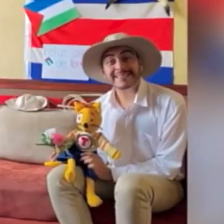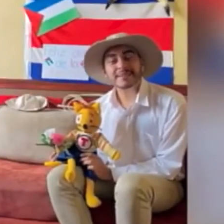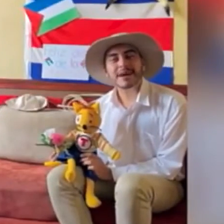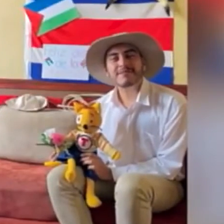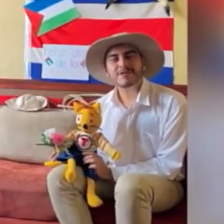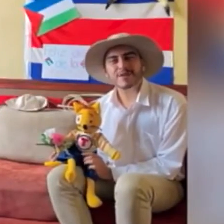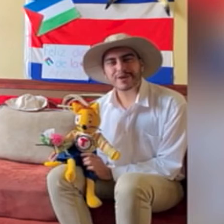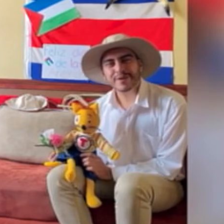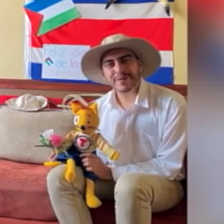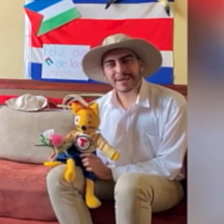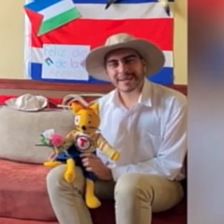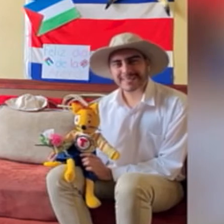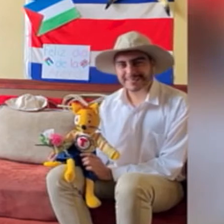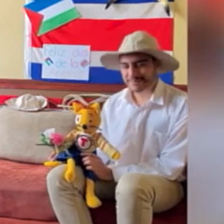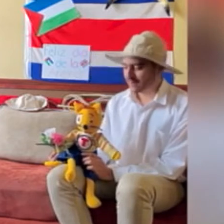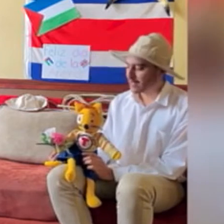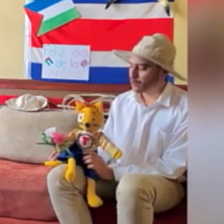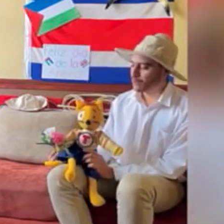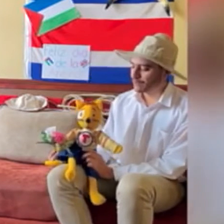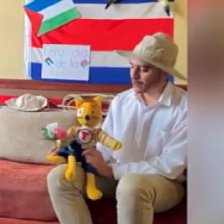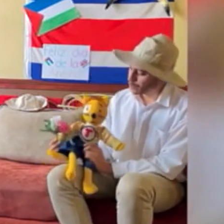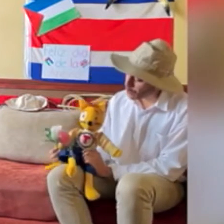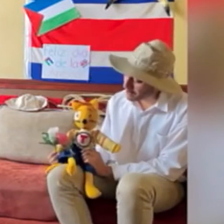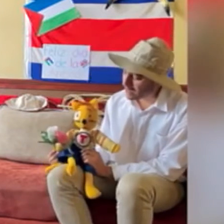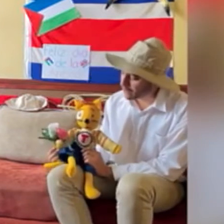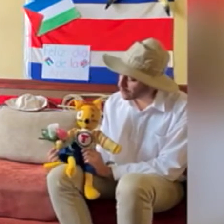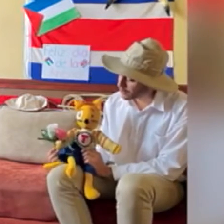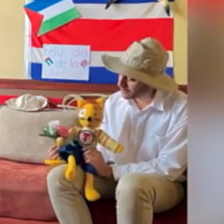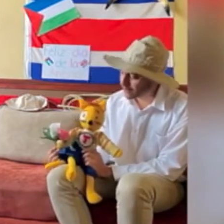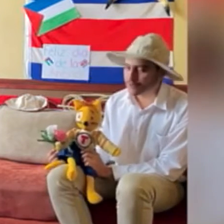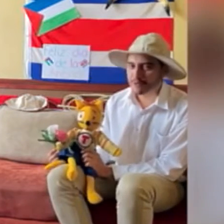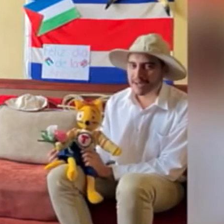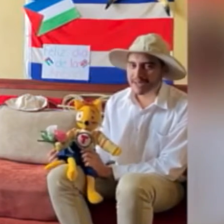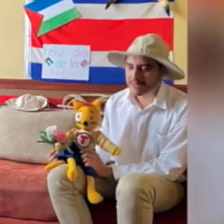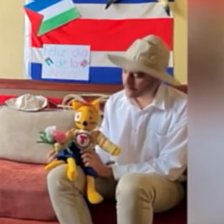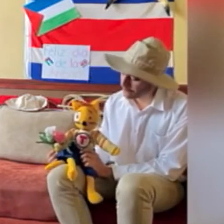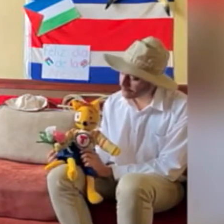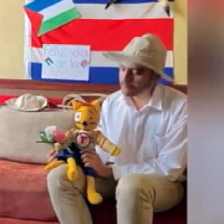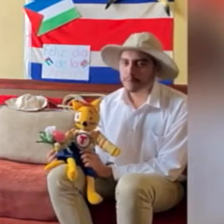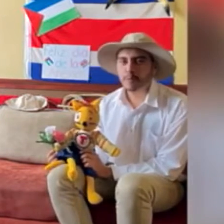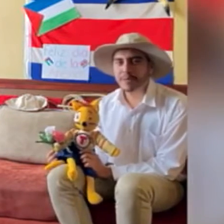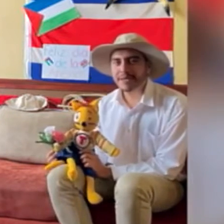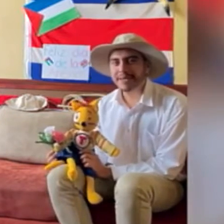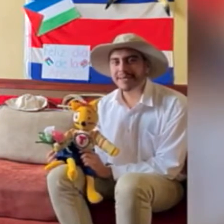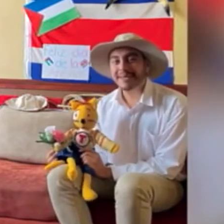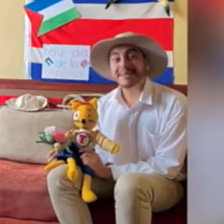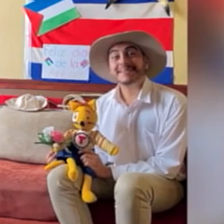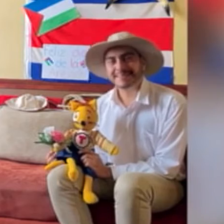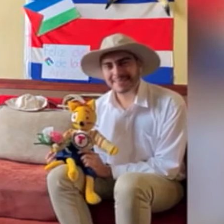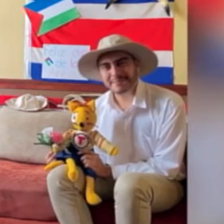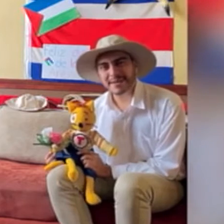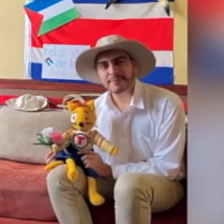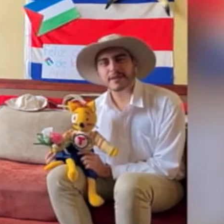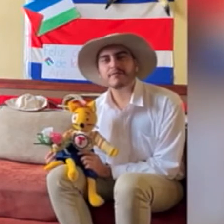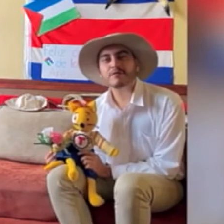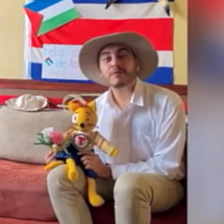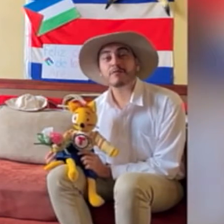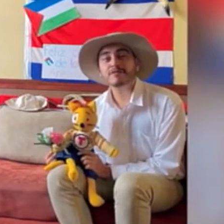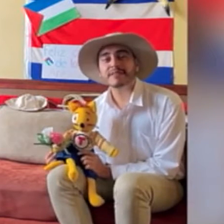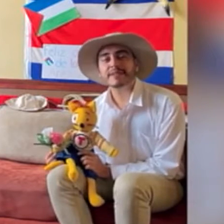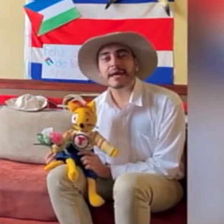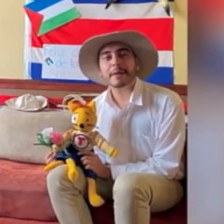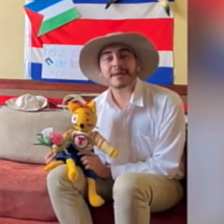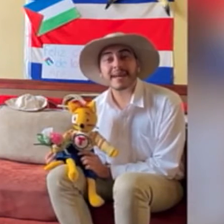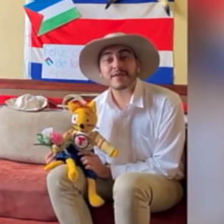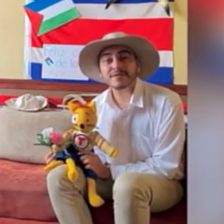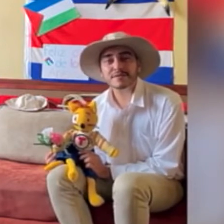¿Vieron? Ese es el baile folclórico de Guanacaste. Tatou, ¿tú aimes la danse? ¿Te gustó el baile? ¡Oui! Très bien. ¿Y vous?